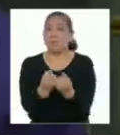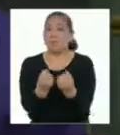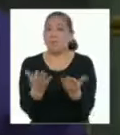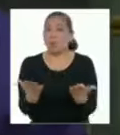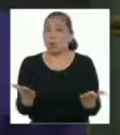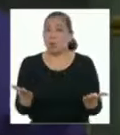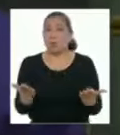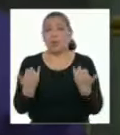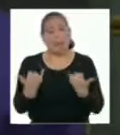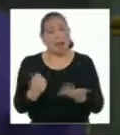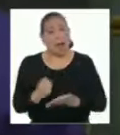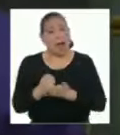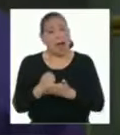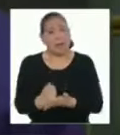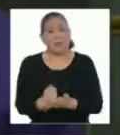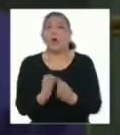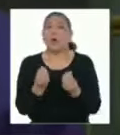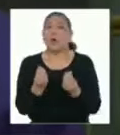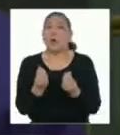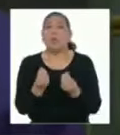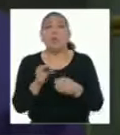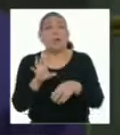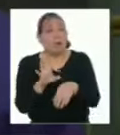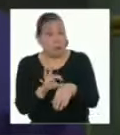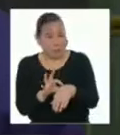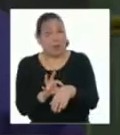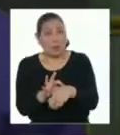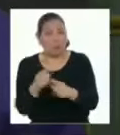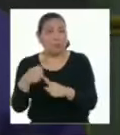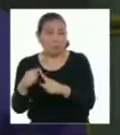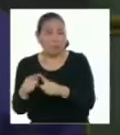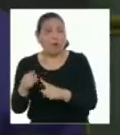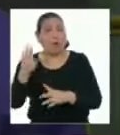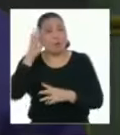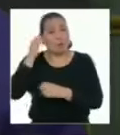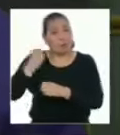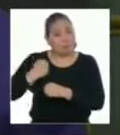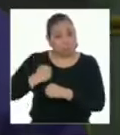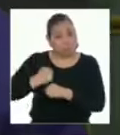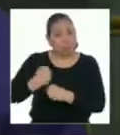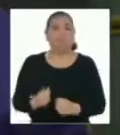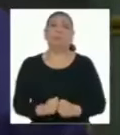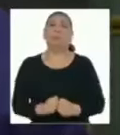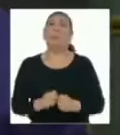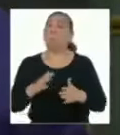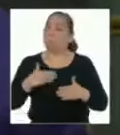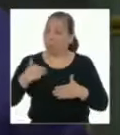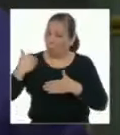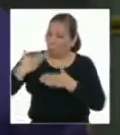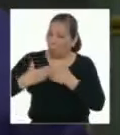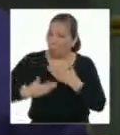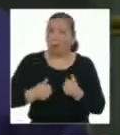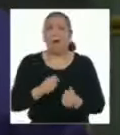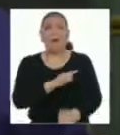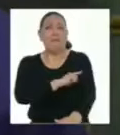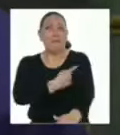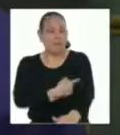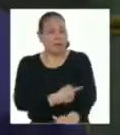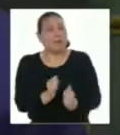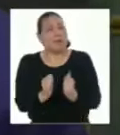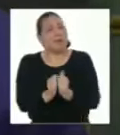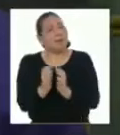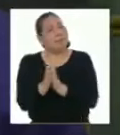muchos medios de servicio, como los médicos, como la Fuerza Armada, puedan continuar